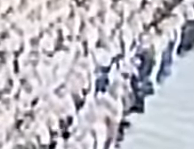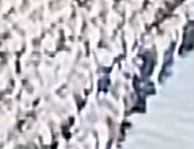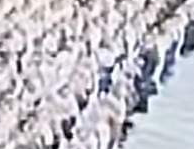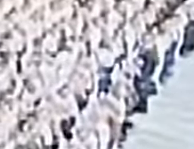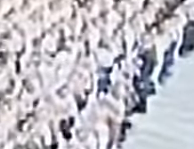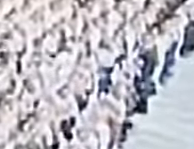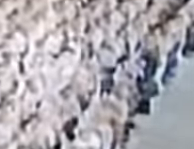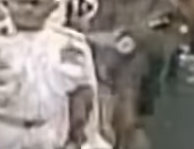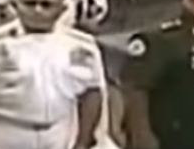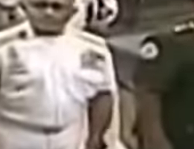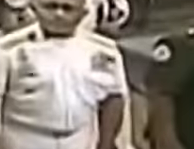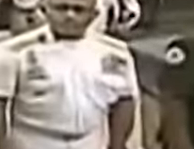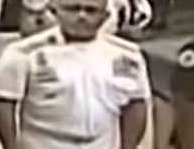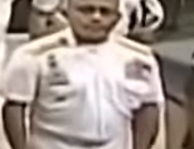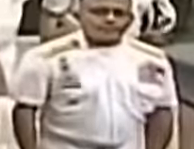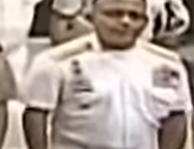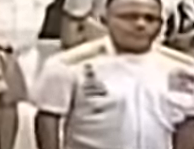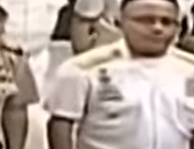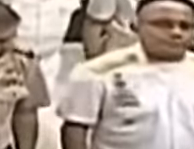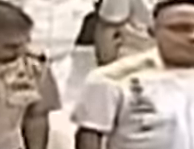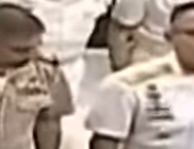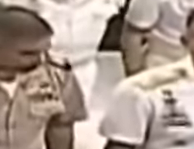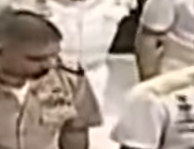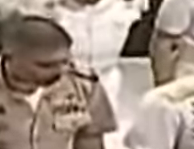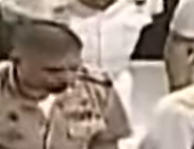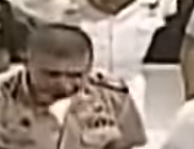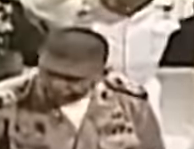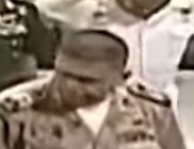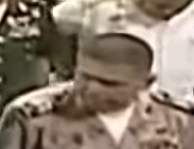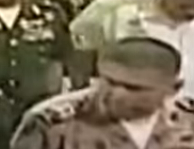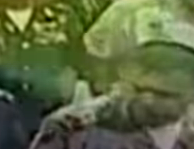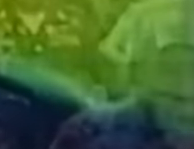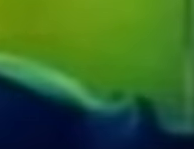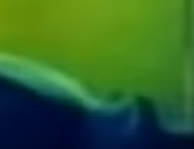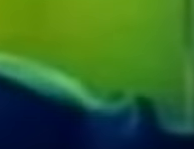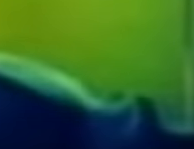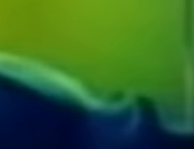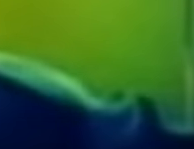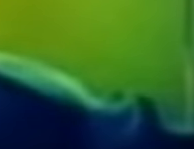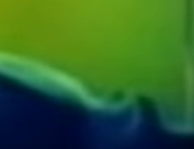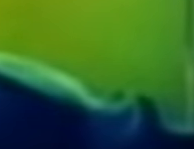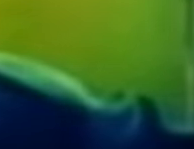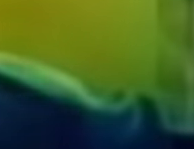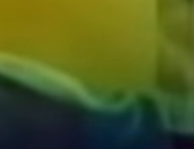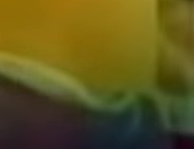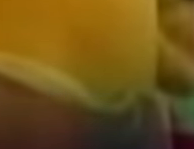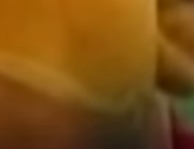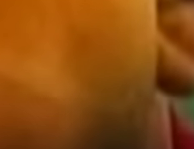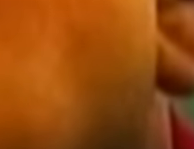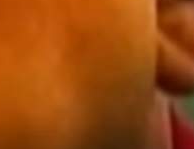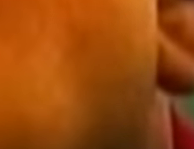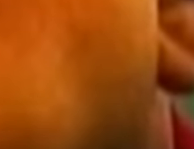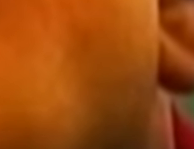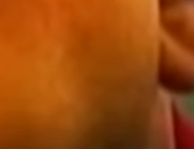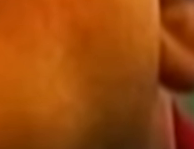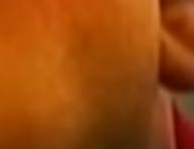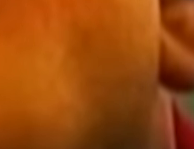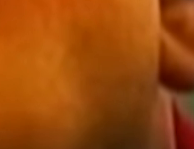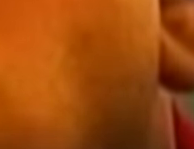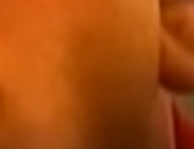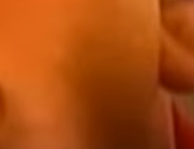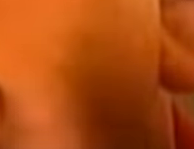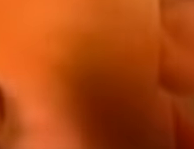nacional. Thank you.